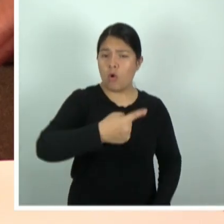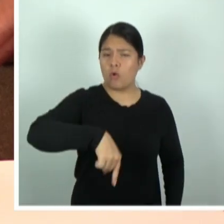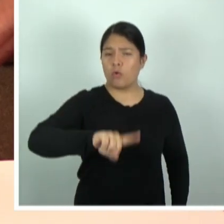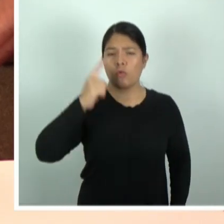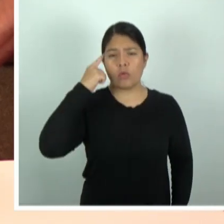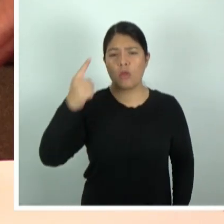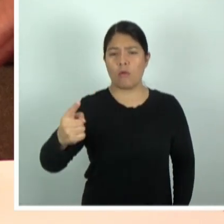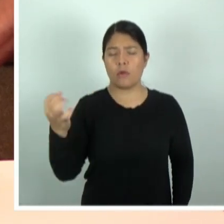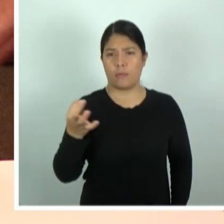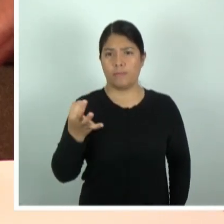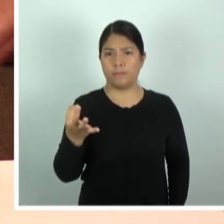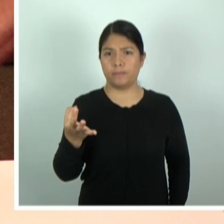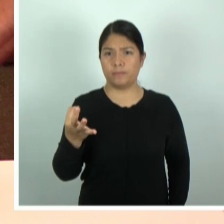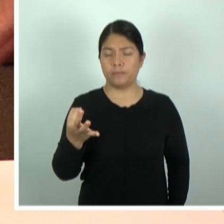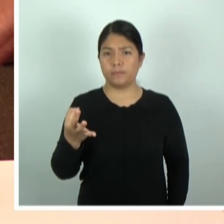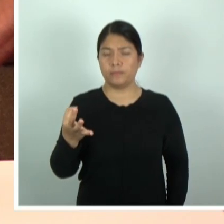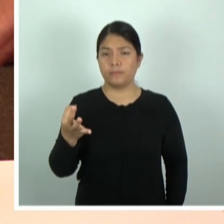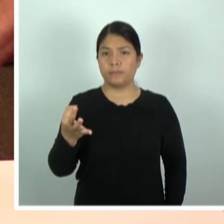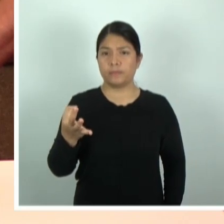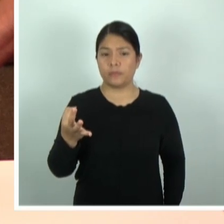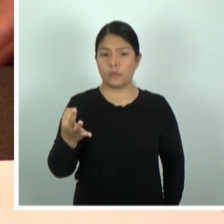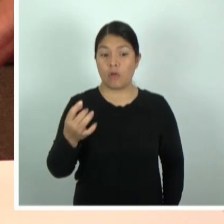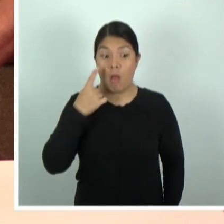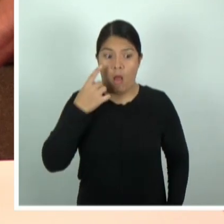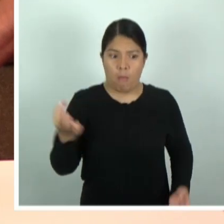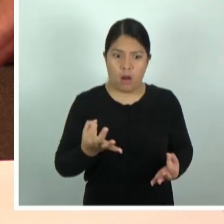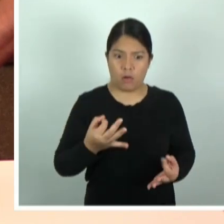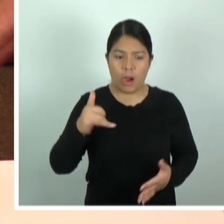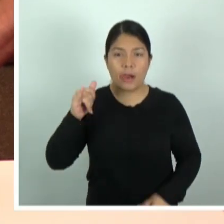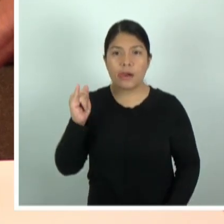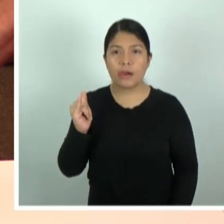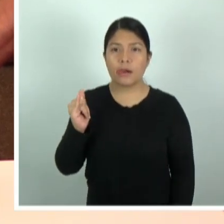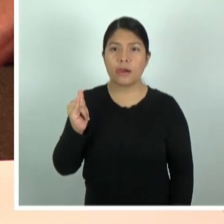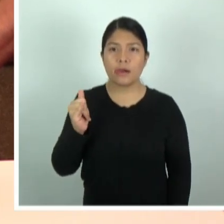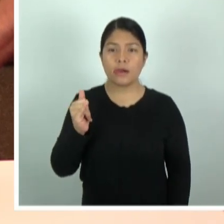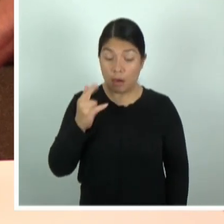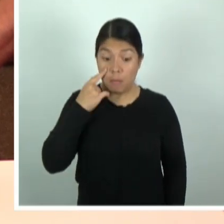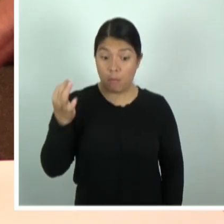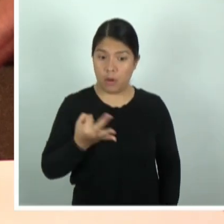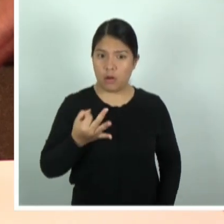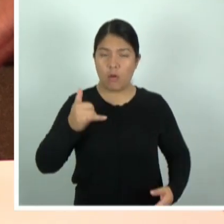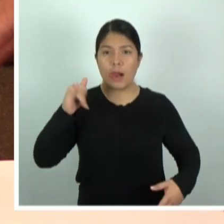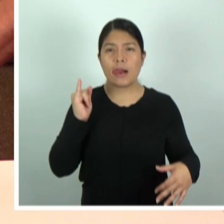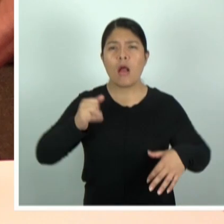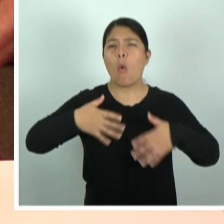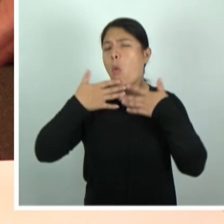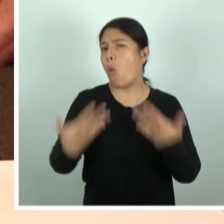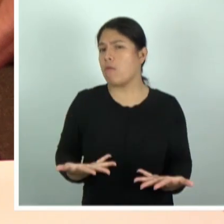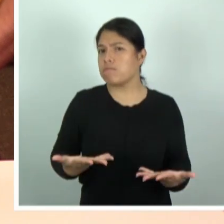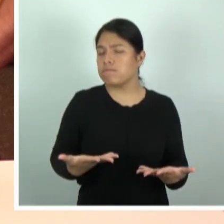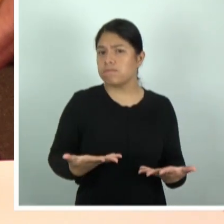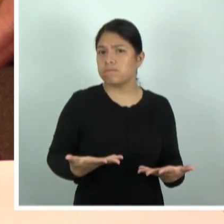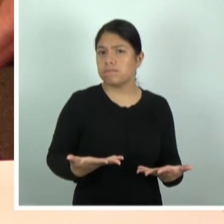que había un peligro. Había un peligro. Y el peligro era